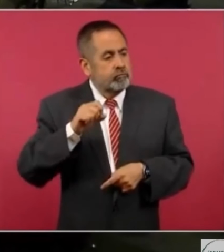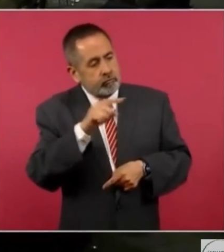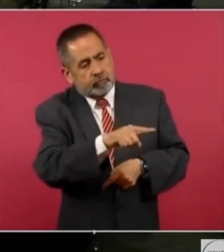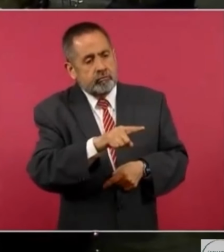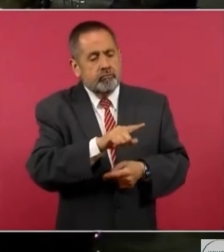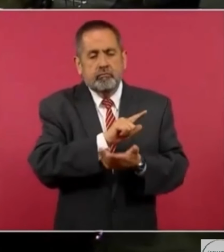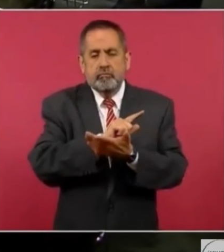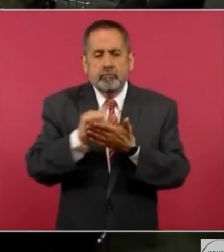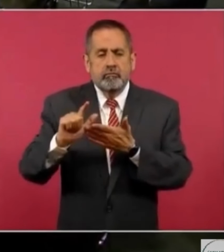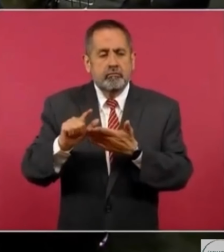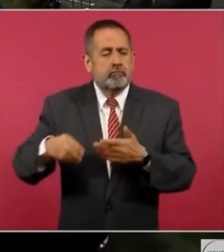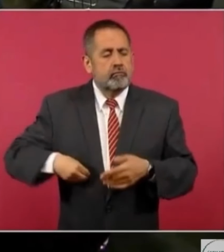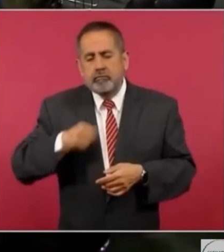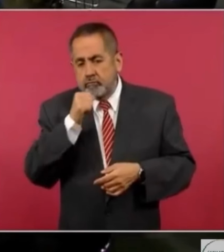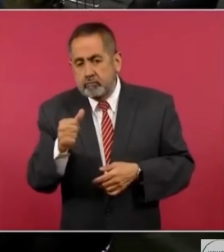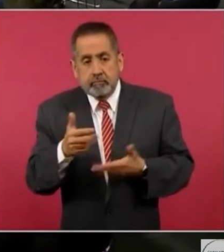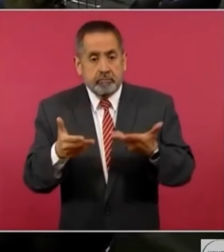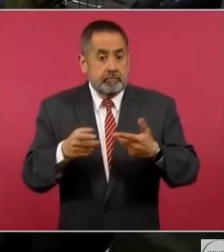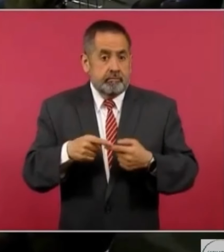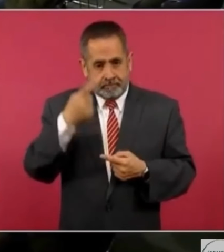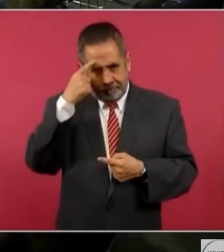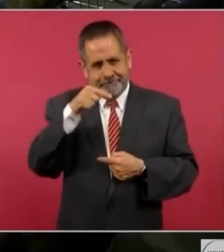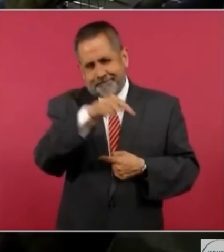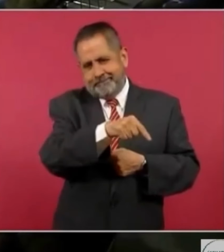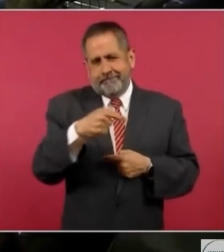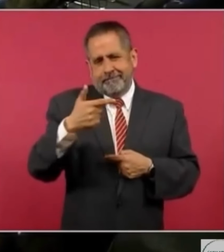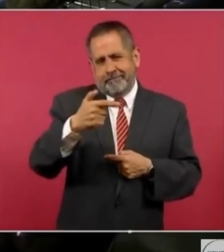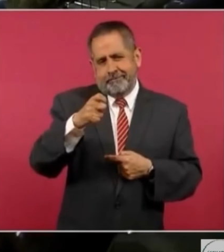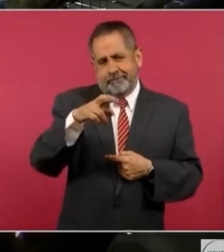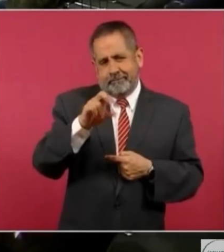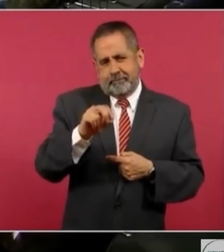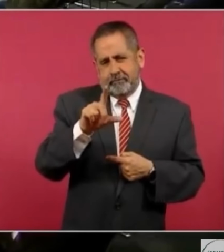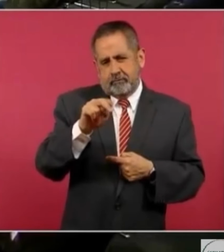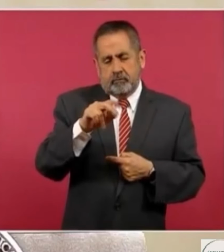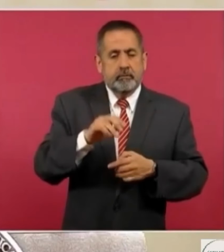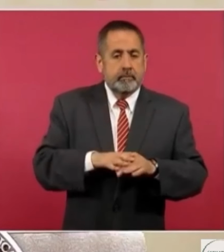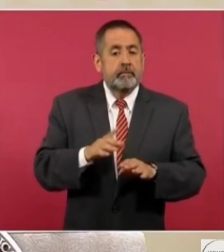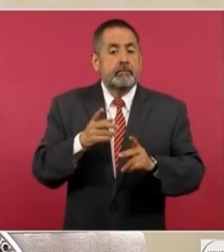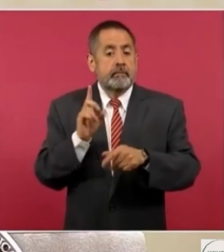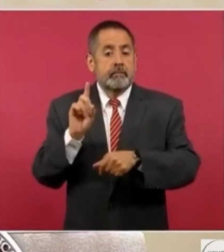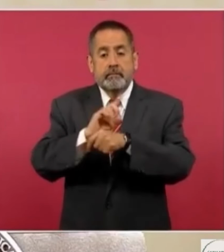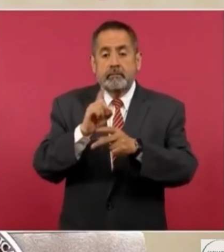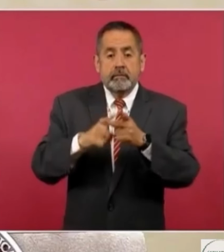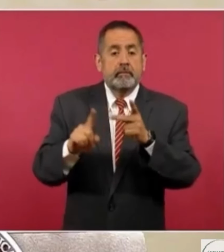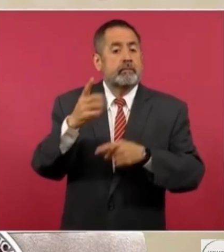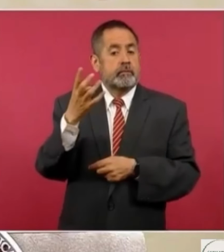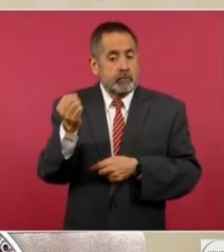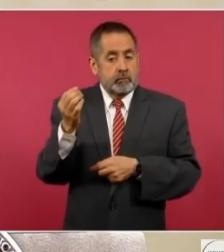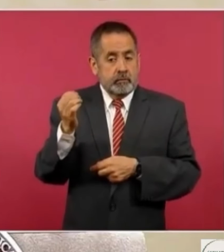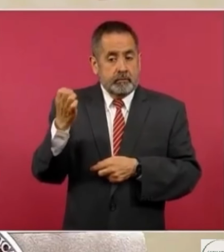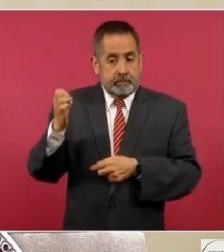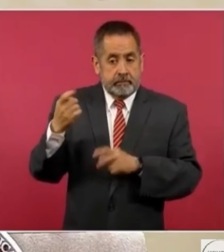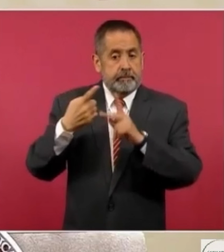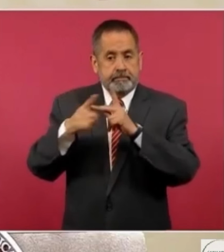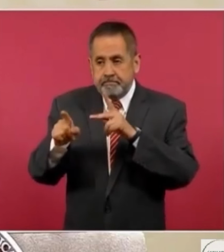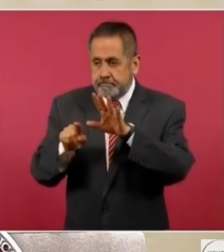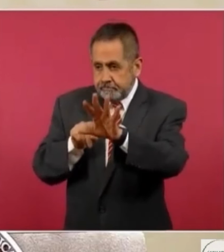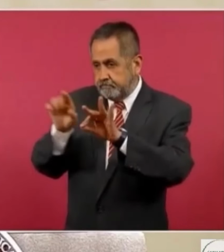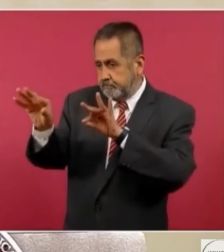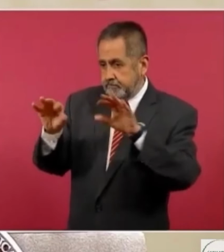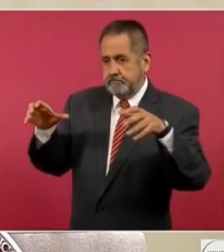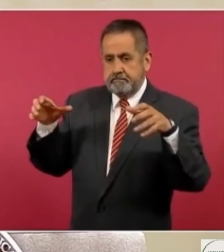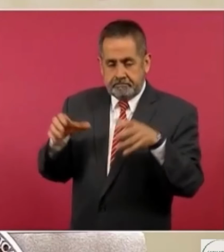En este caso, Genaro García Luna. Entonces, el 9 de enero se inicia. Difícil fijarte una